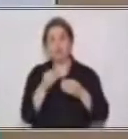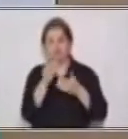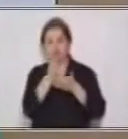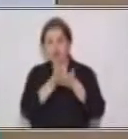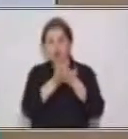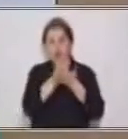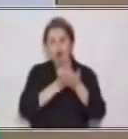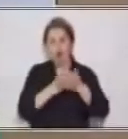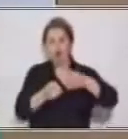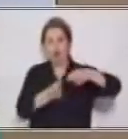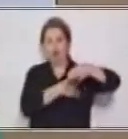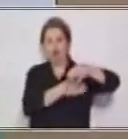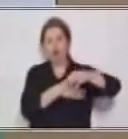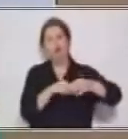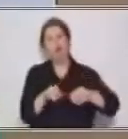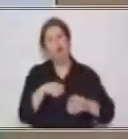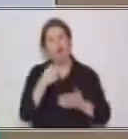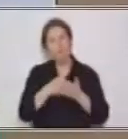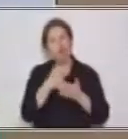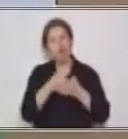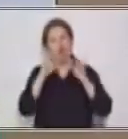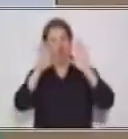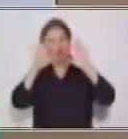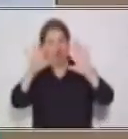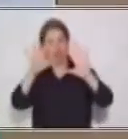pagó 10 y valía 2.50.